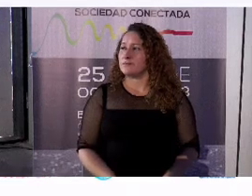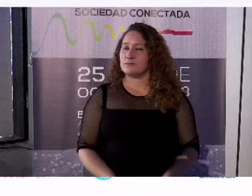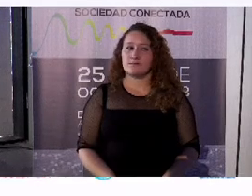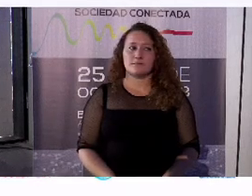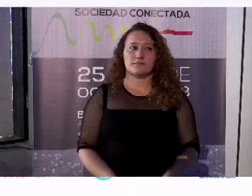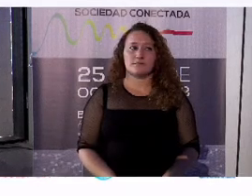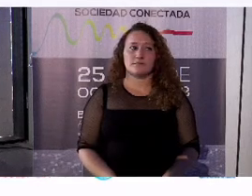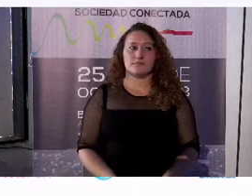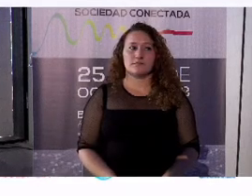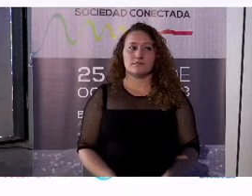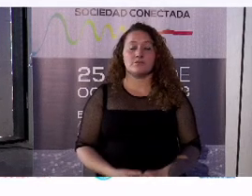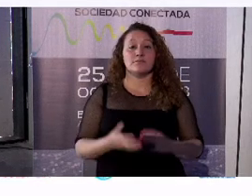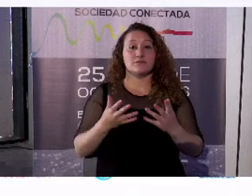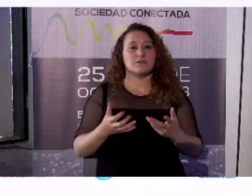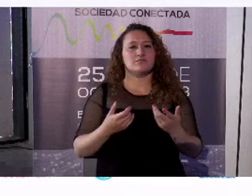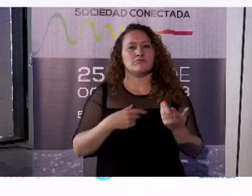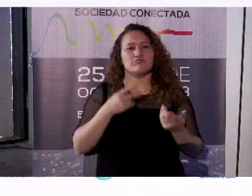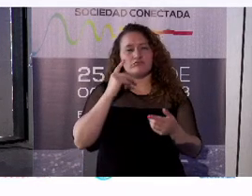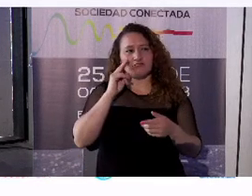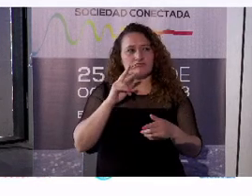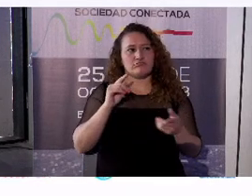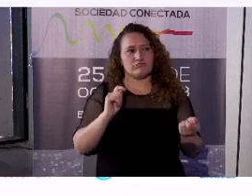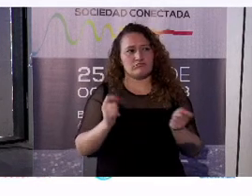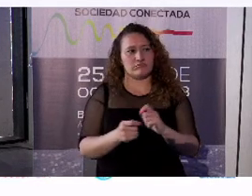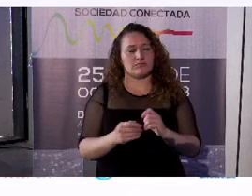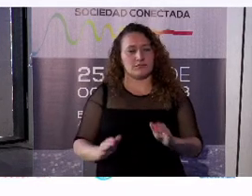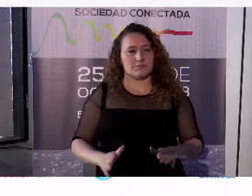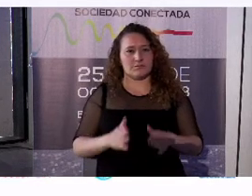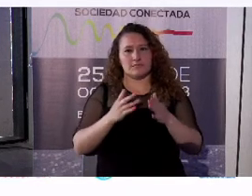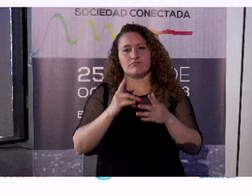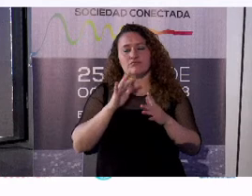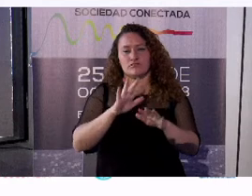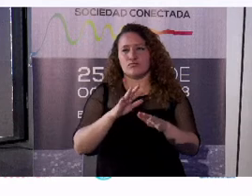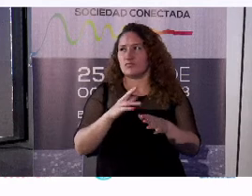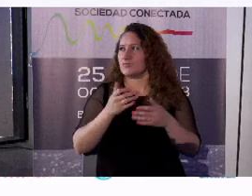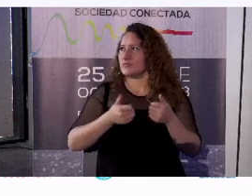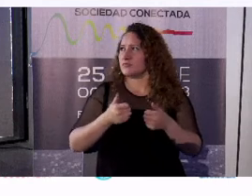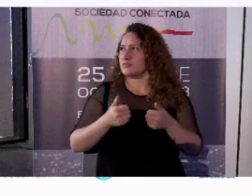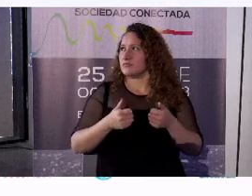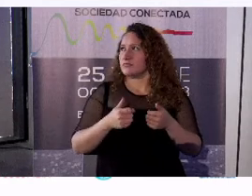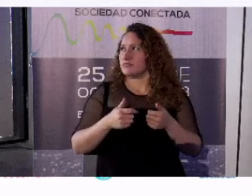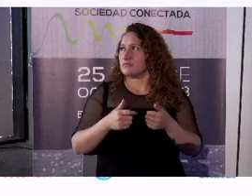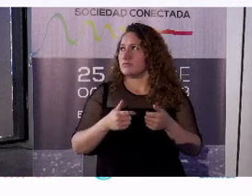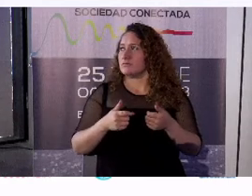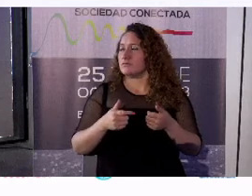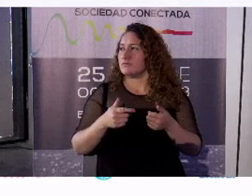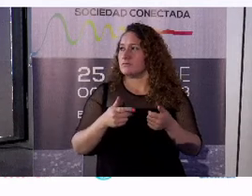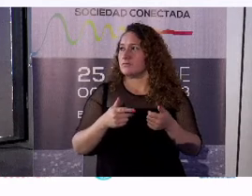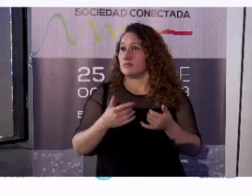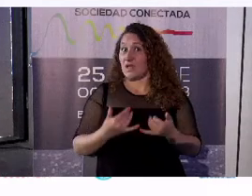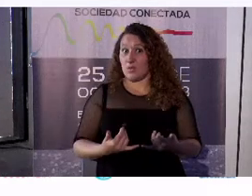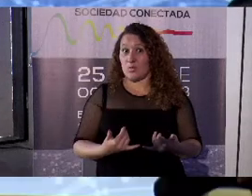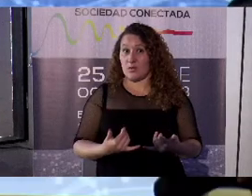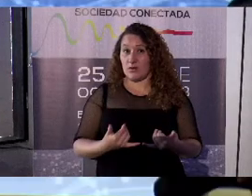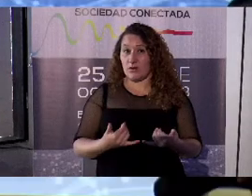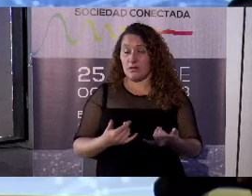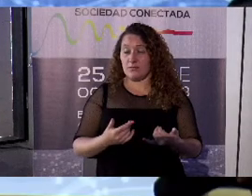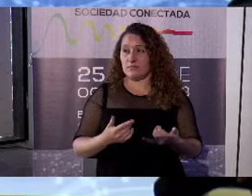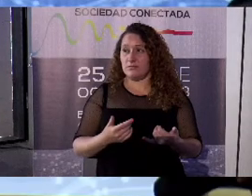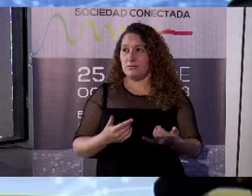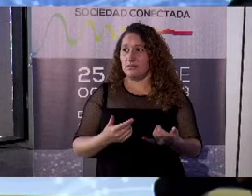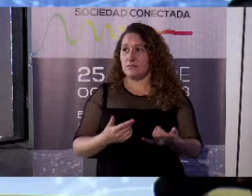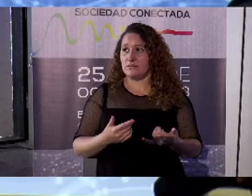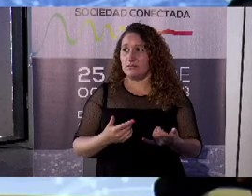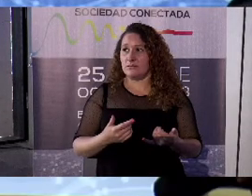mejorar como les dije el panorama de tráfico y queremos pasar del de de de un estado en donde actualmente tenemos la mayor cantidad de